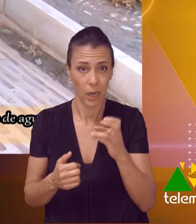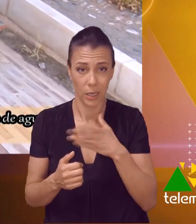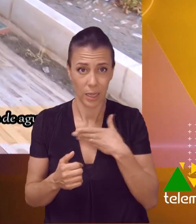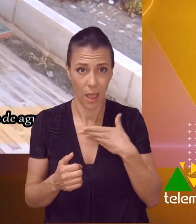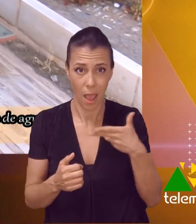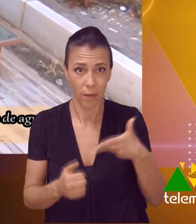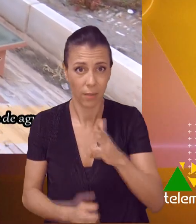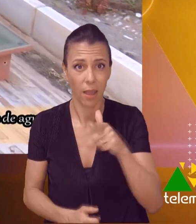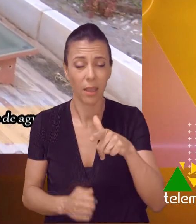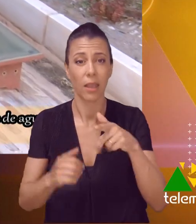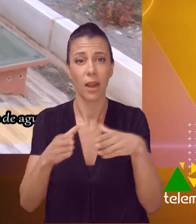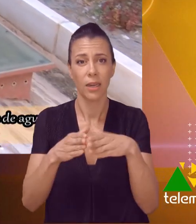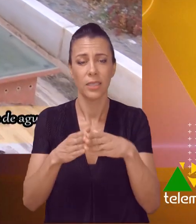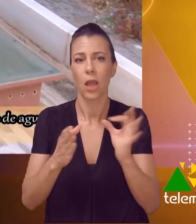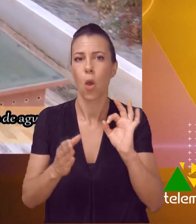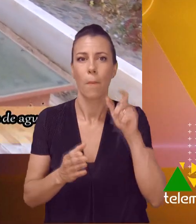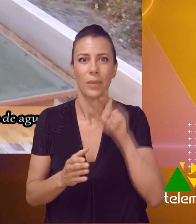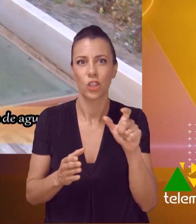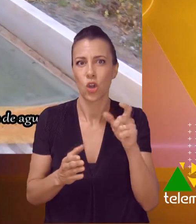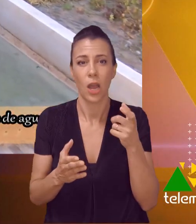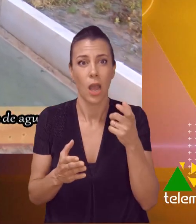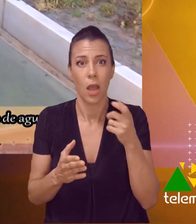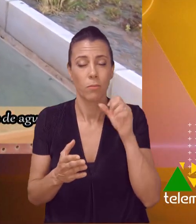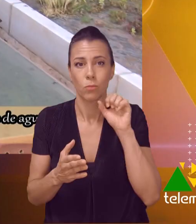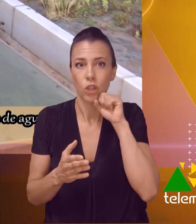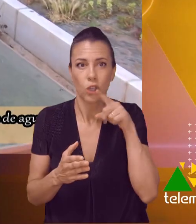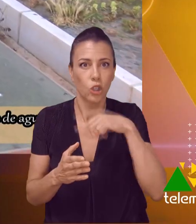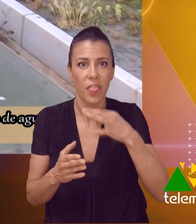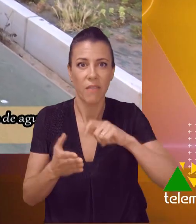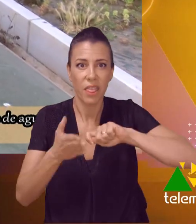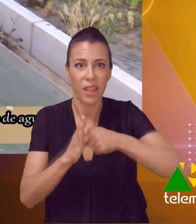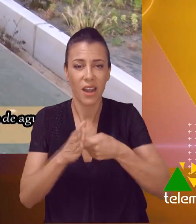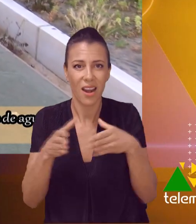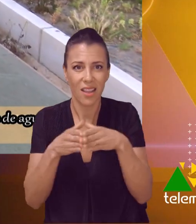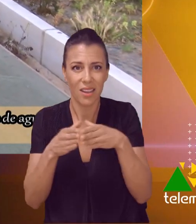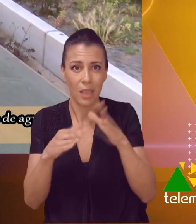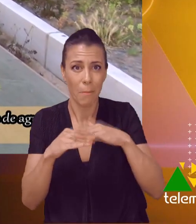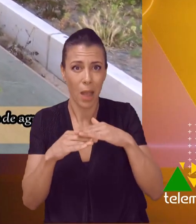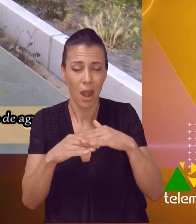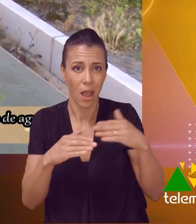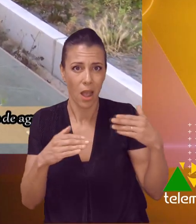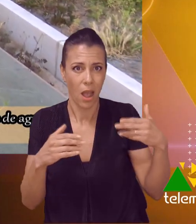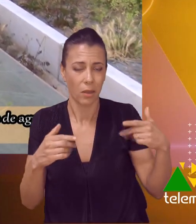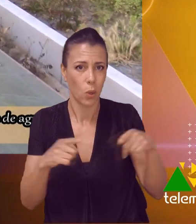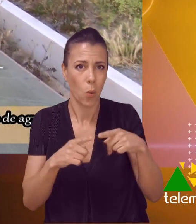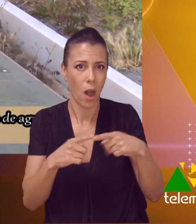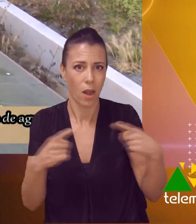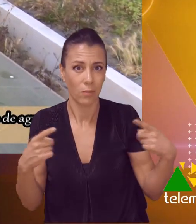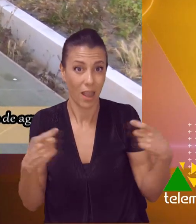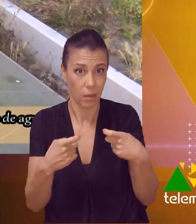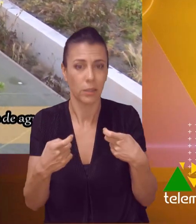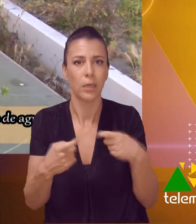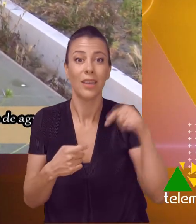tienes que tener y los motrileños se tienen que encerrar en la iglesia para evitar el ataque externo, tienen que tener agua. Este es el